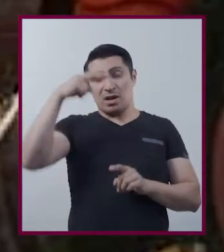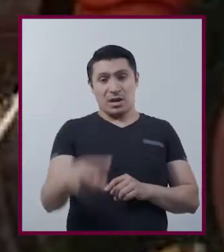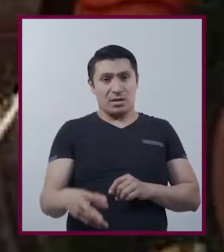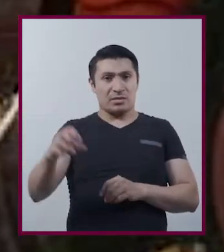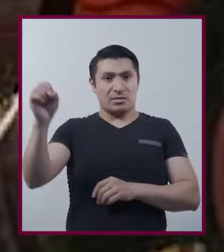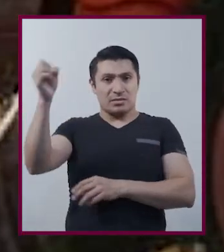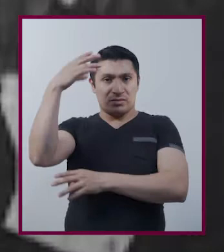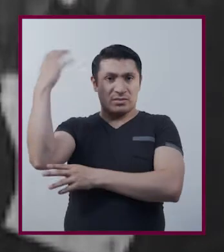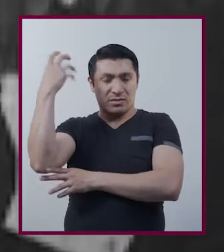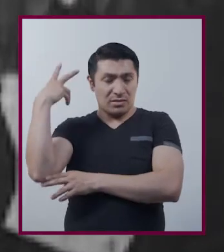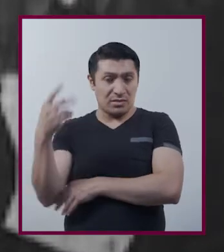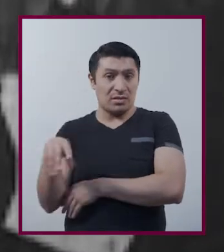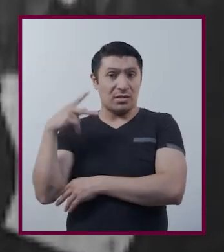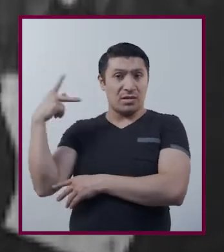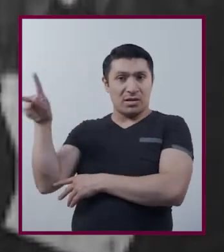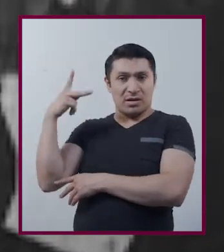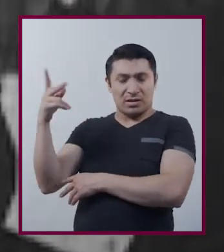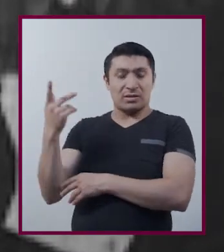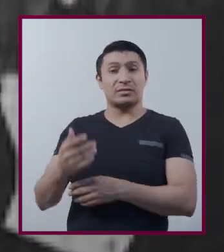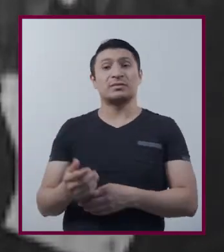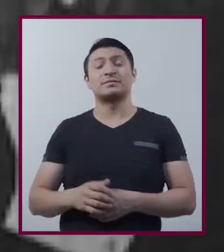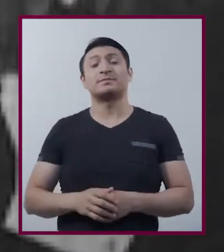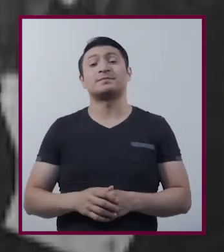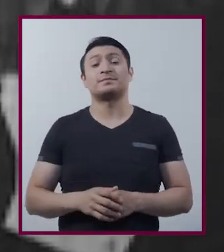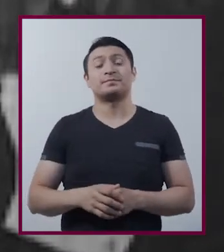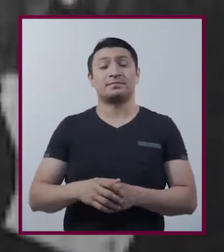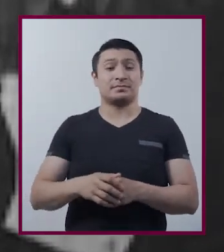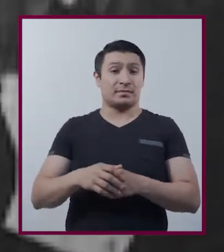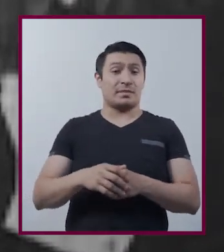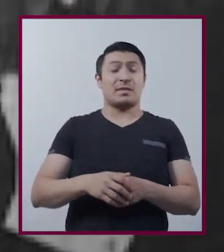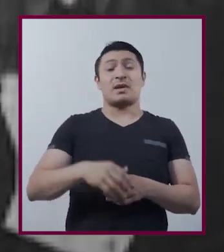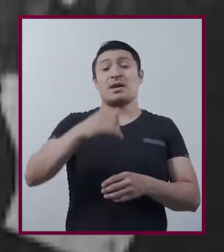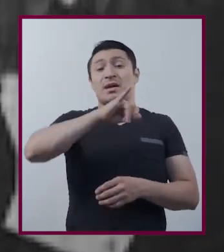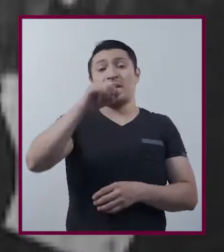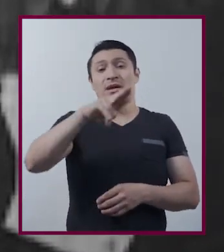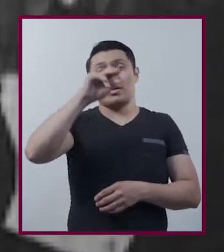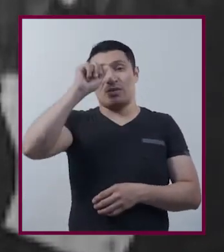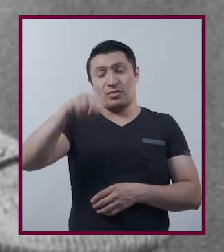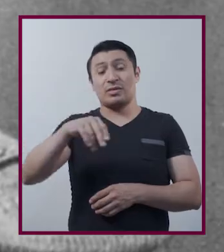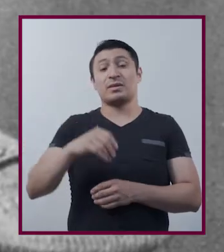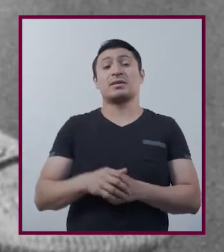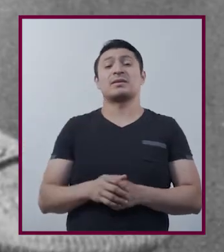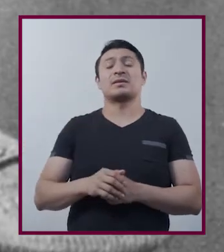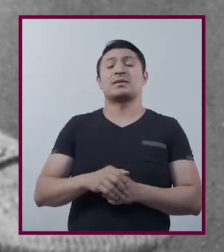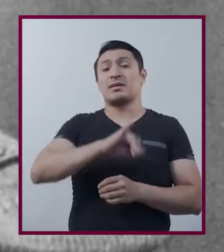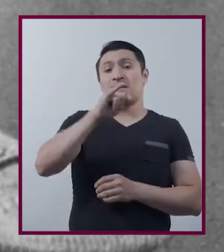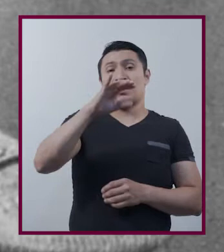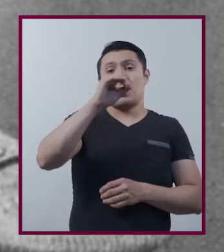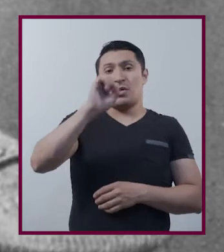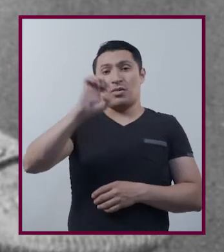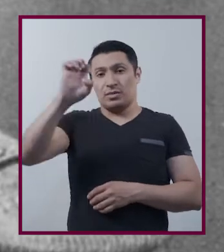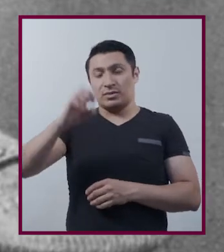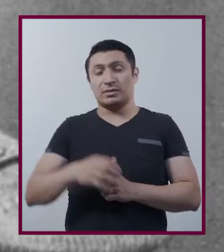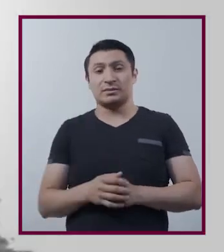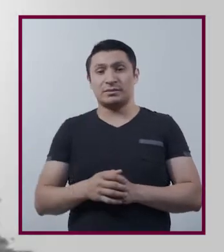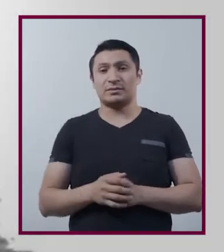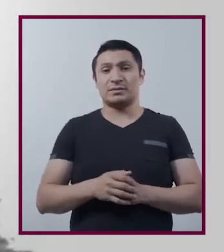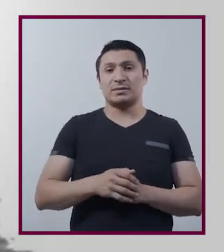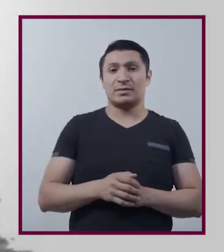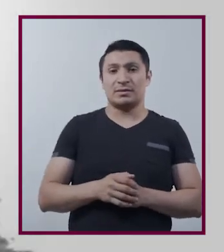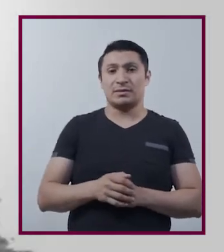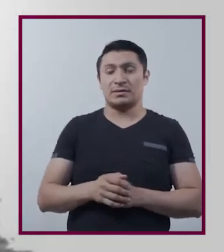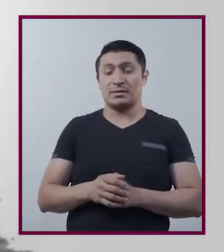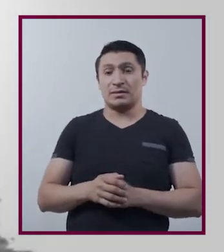gobierno en México, la Asamblea de Notables y la regencia integrada por los conservadores Juan Nepomuceno Almonte,